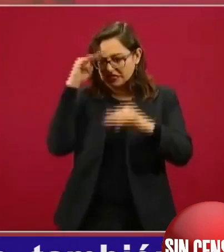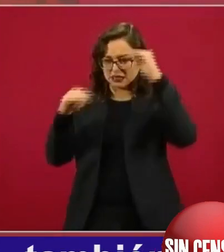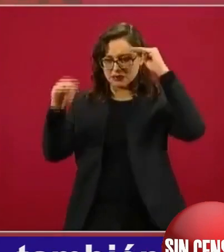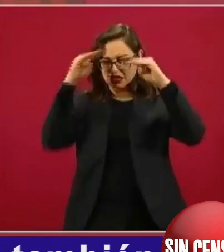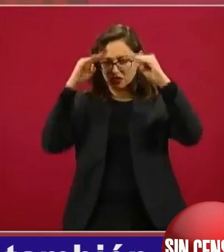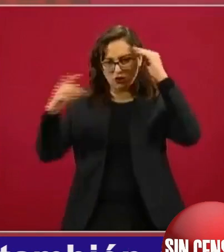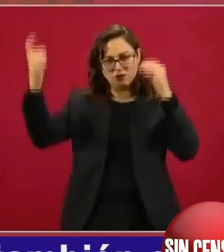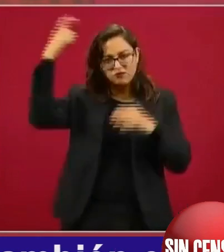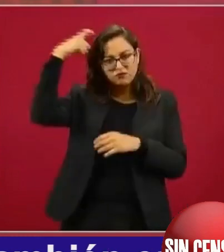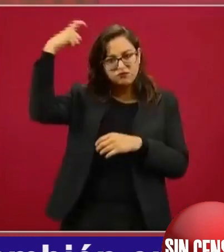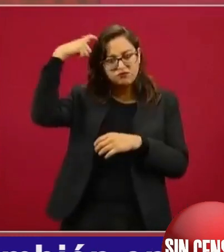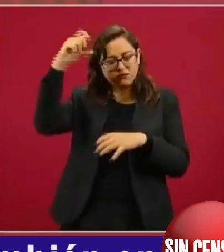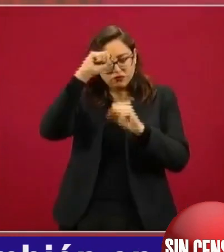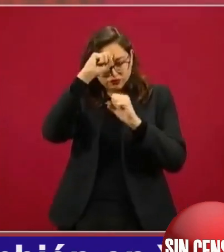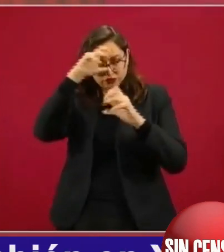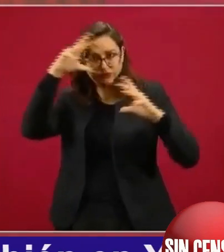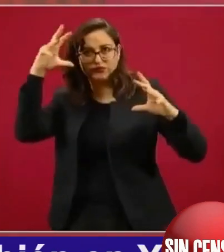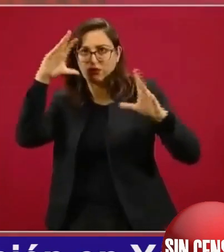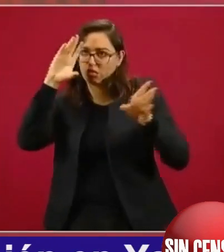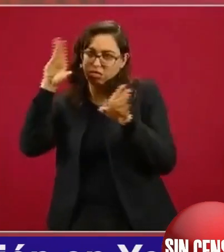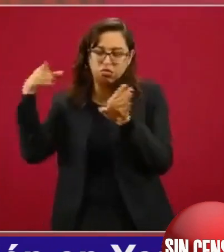pensar de muchos.